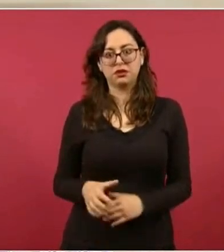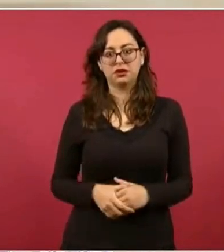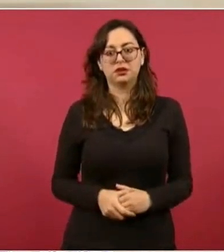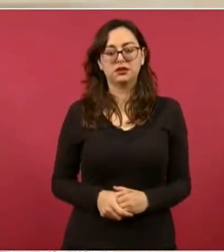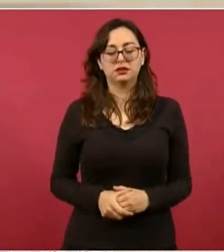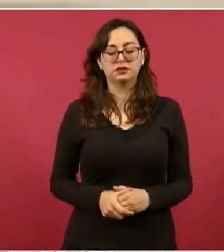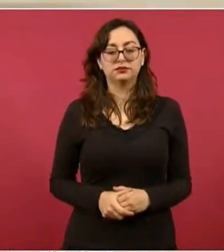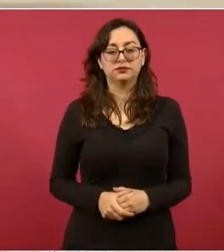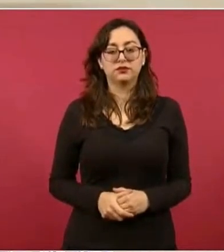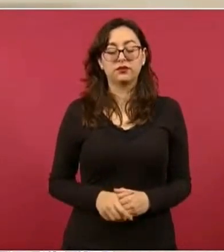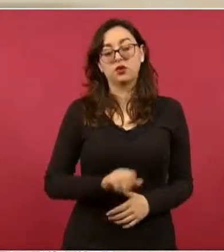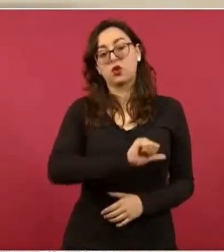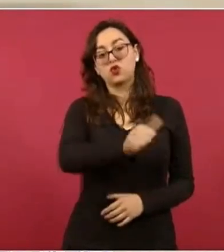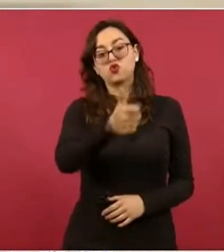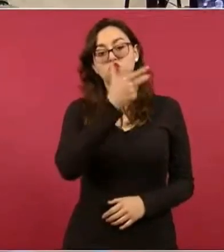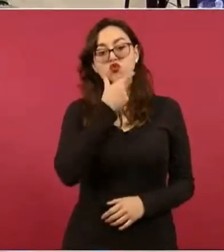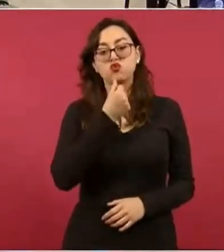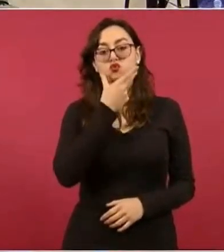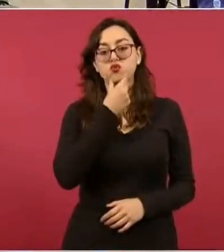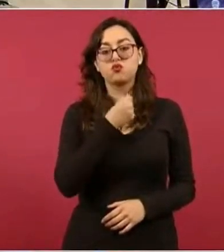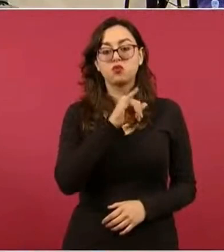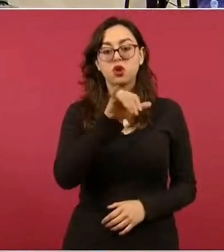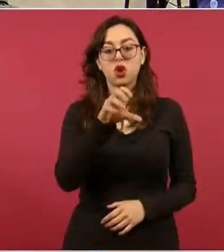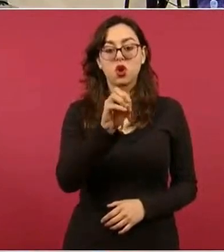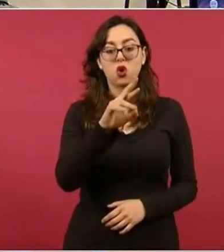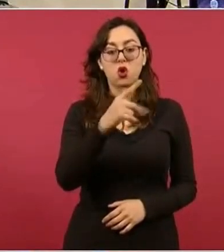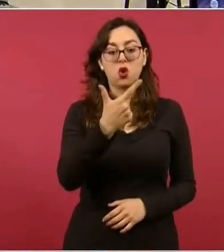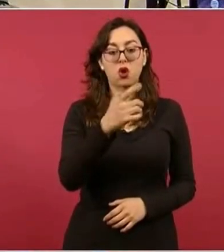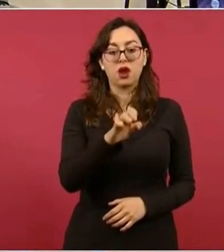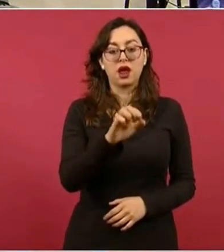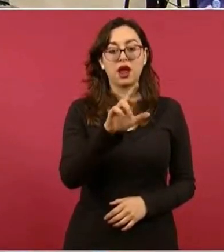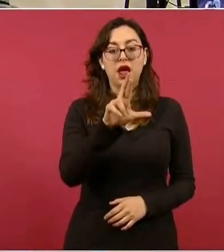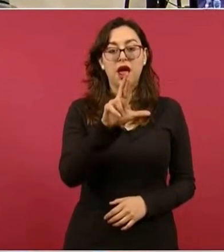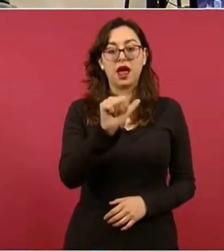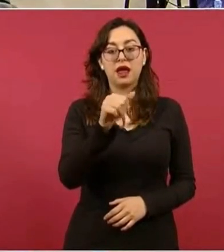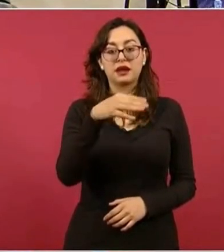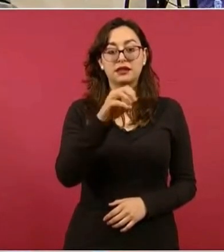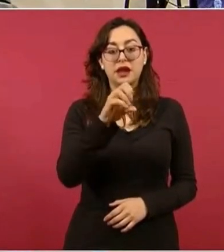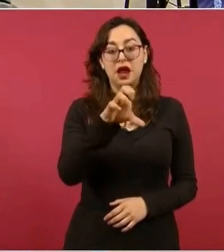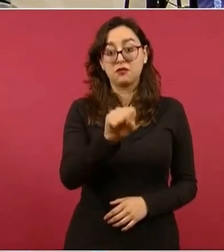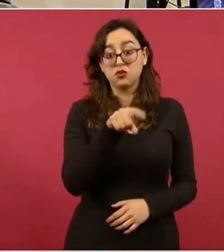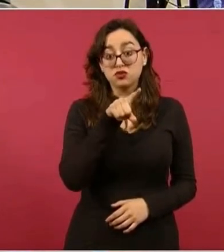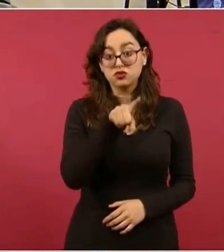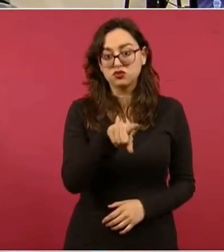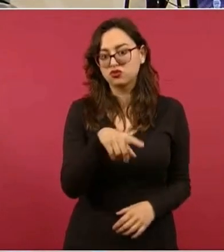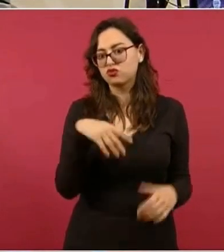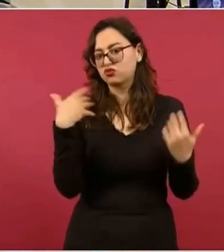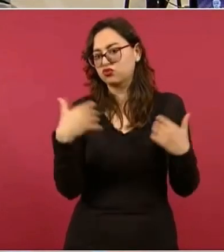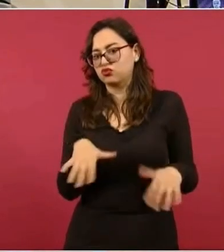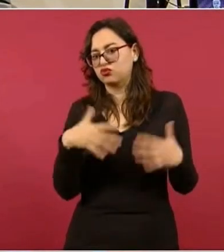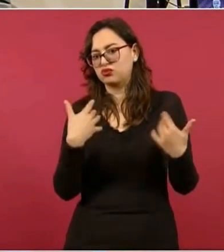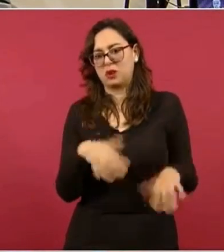el otro Jorge Ramos ese debe de ganar como 50 veces más que yo